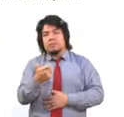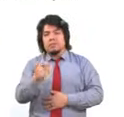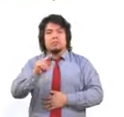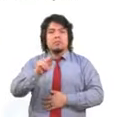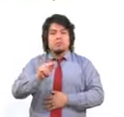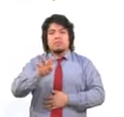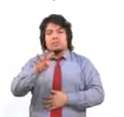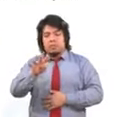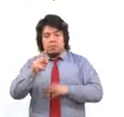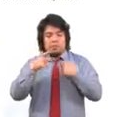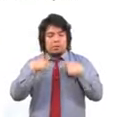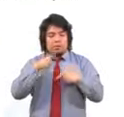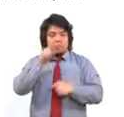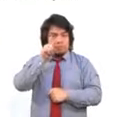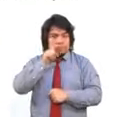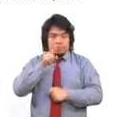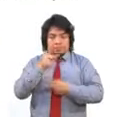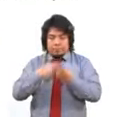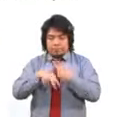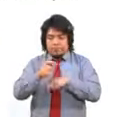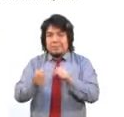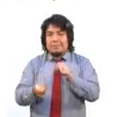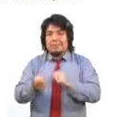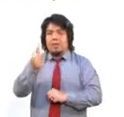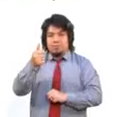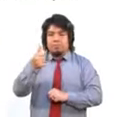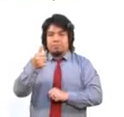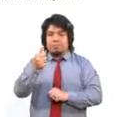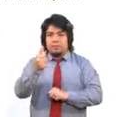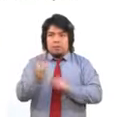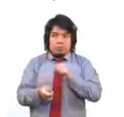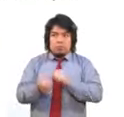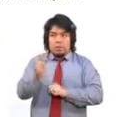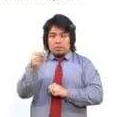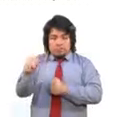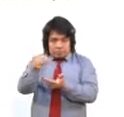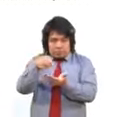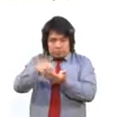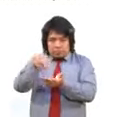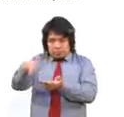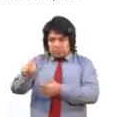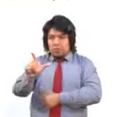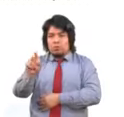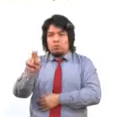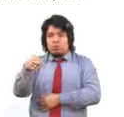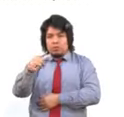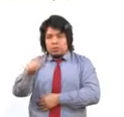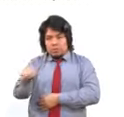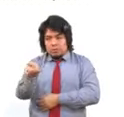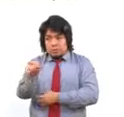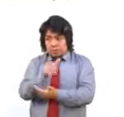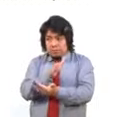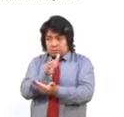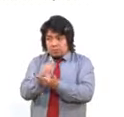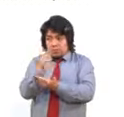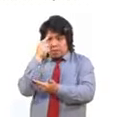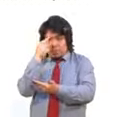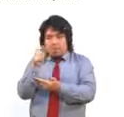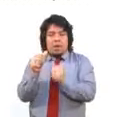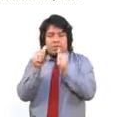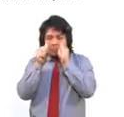14.784 mujeres de primera vez, nuevas que llegan a las LUNAS para recibir atención en materia